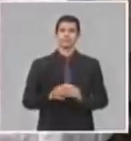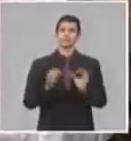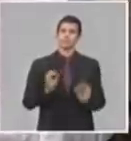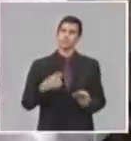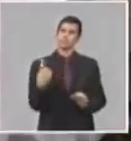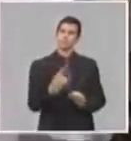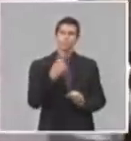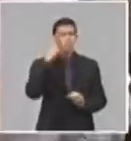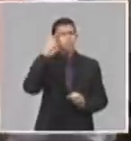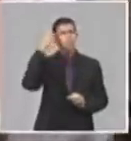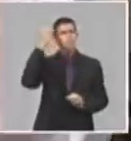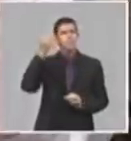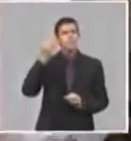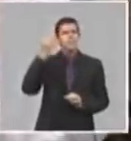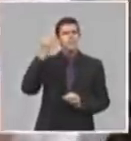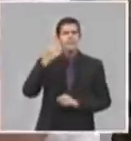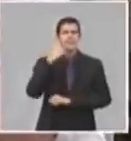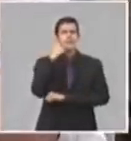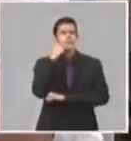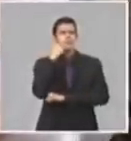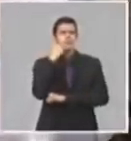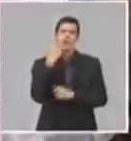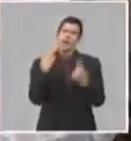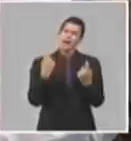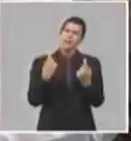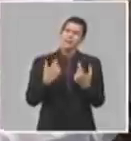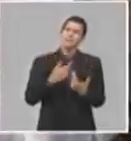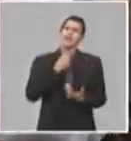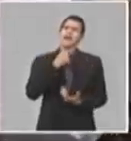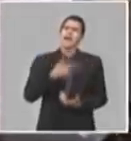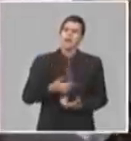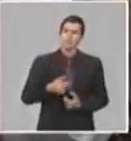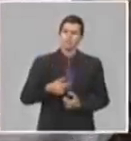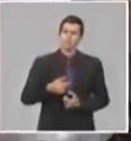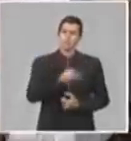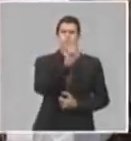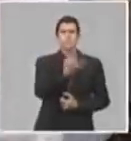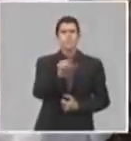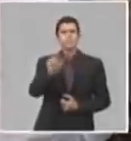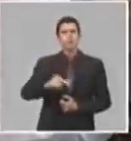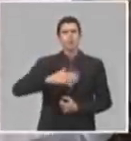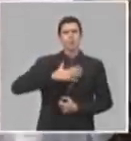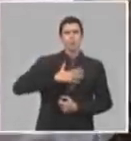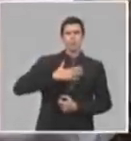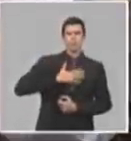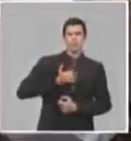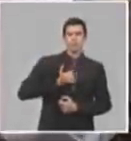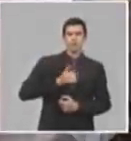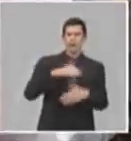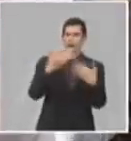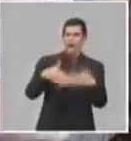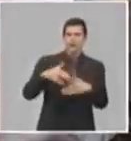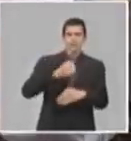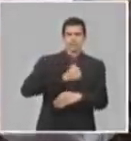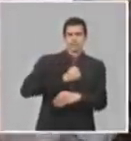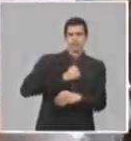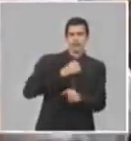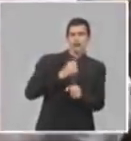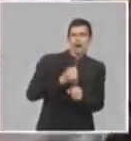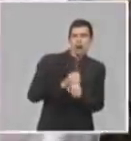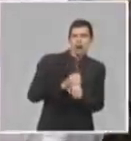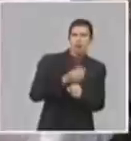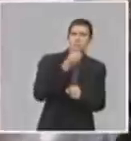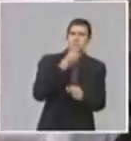mayorista que está ausente prácticamente en nuestra economía, de un mercado mayorista que tenga,